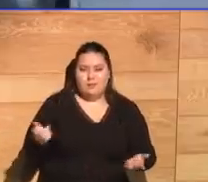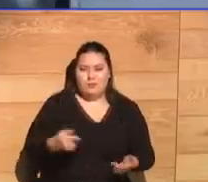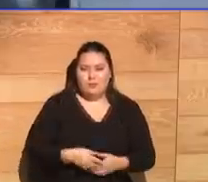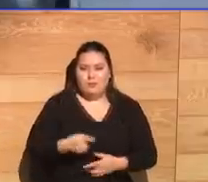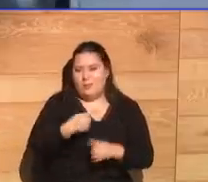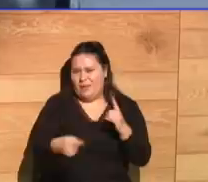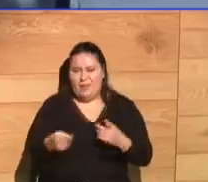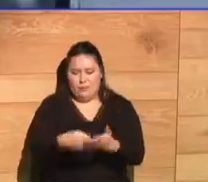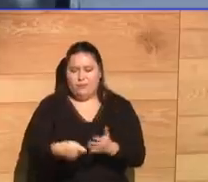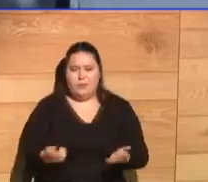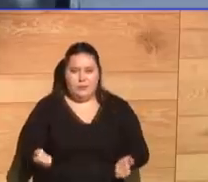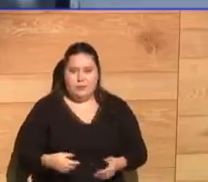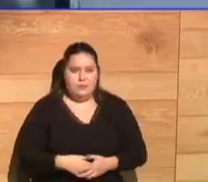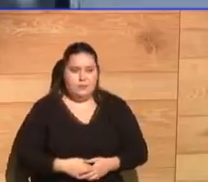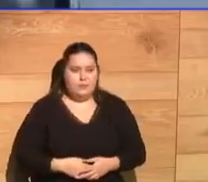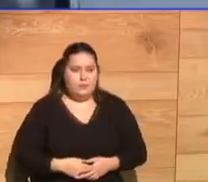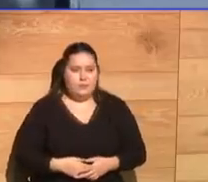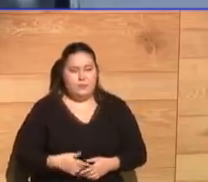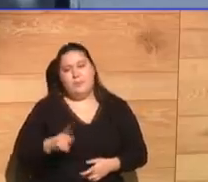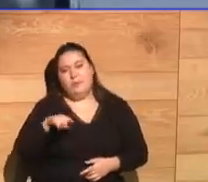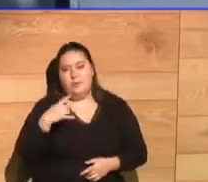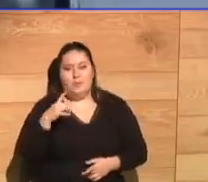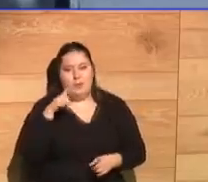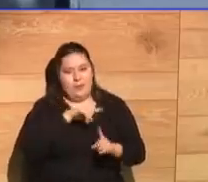la mitad. Sí, pues fíjate, yo creo que engaña. Sí, sí, sí.